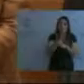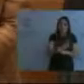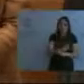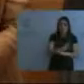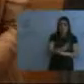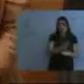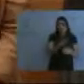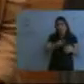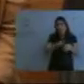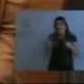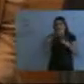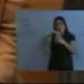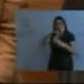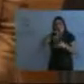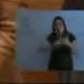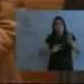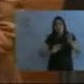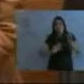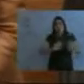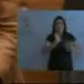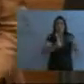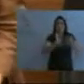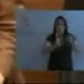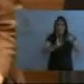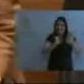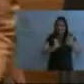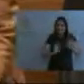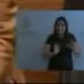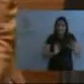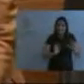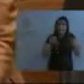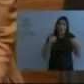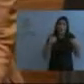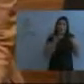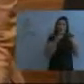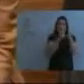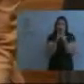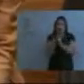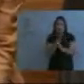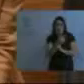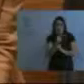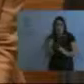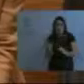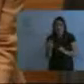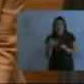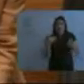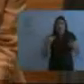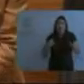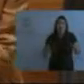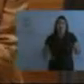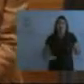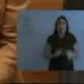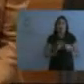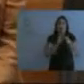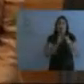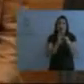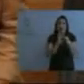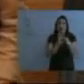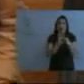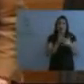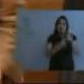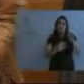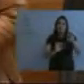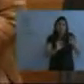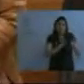determinados contenidos específicos de tasas en las competencias sectoriales de cada uno de ellos y, por lo que se refiere al aspecto concreto